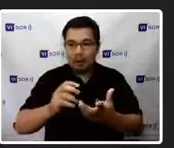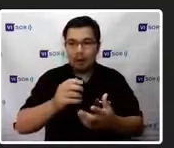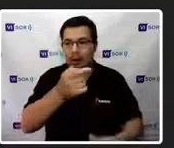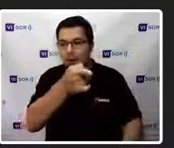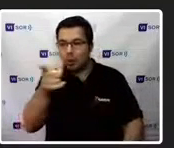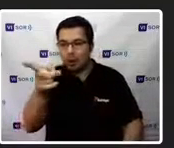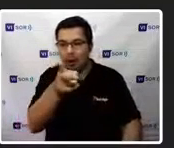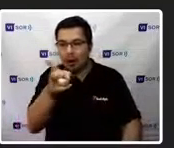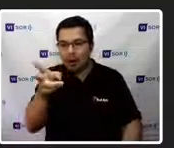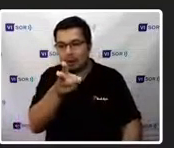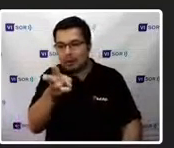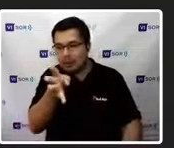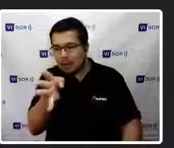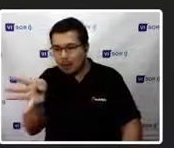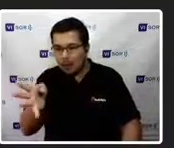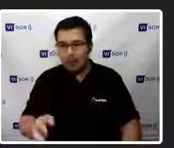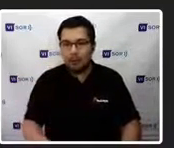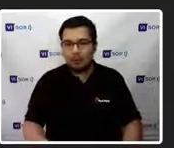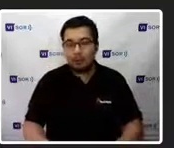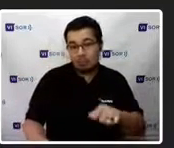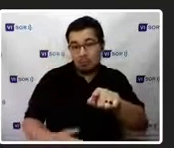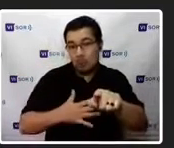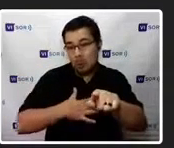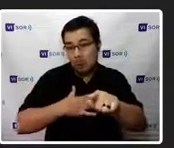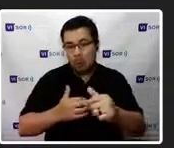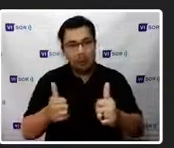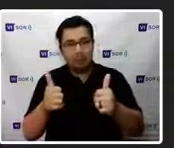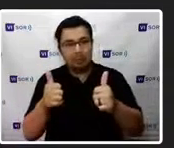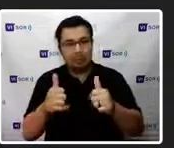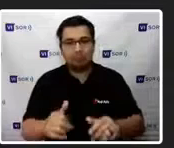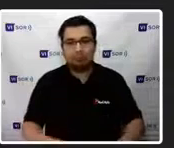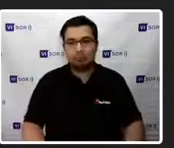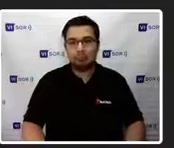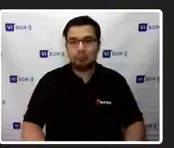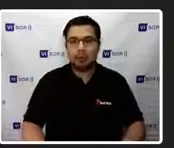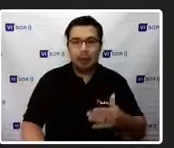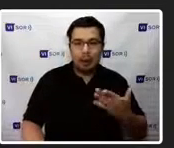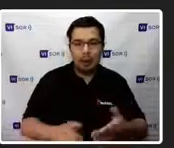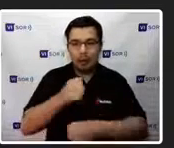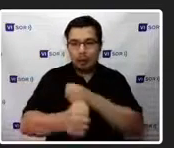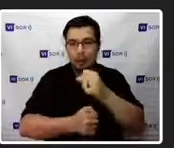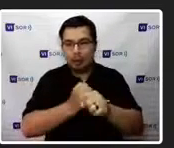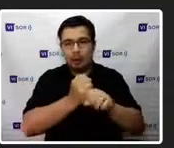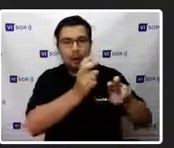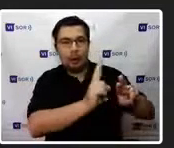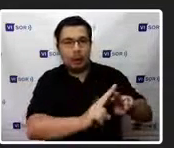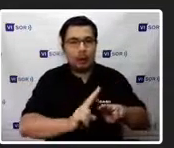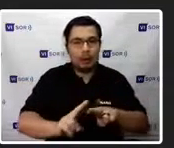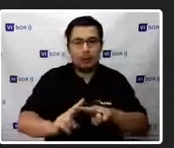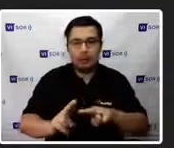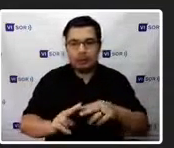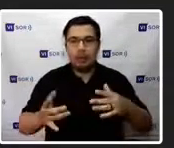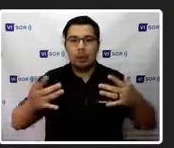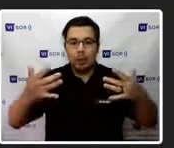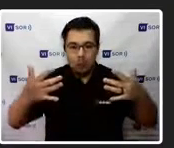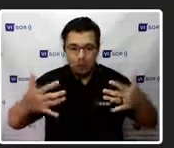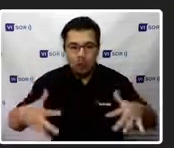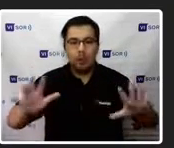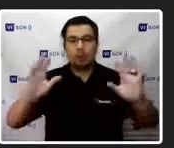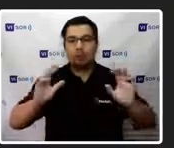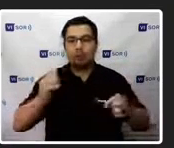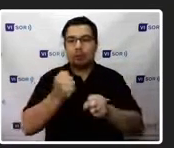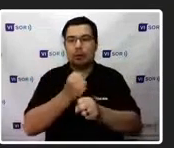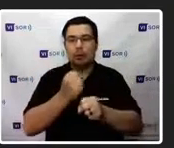Bueno, este año principalmente he estado realizando terrenos con Duoc. Hemos hecho distintas actividades. Hemos comenzado con